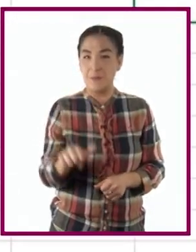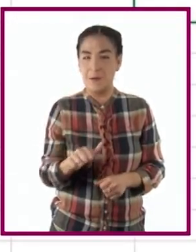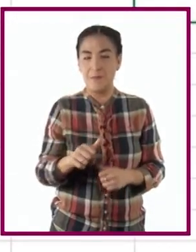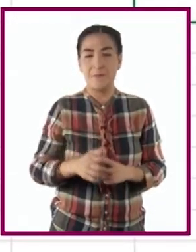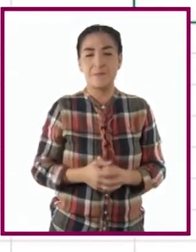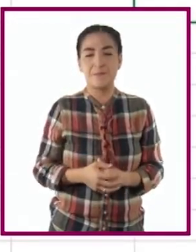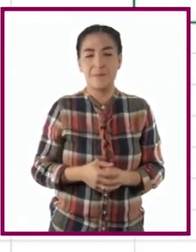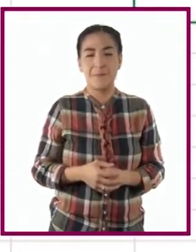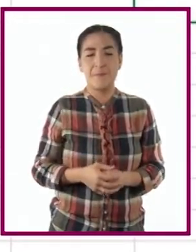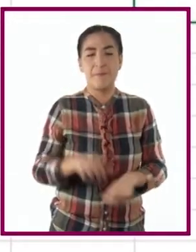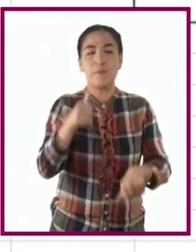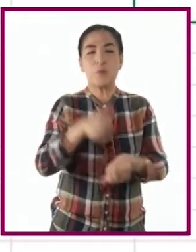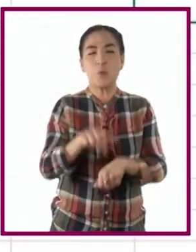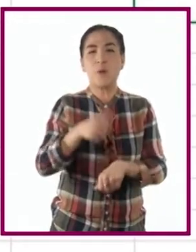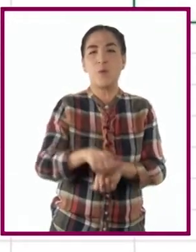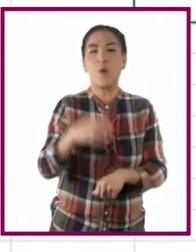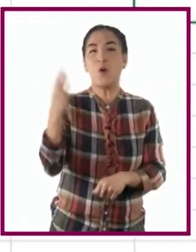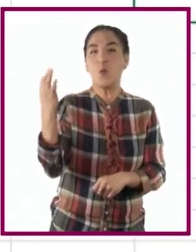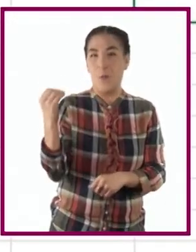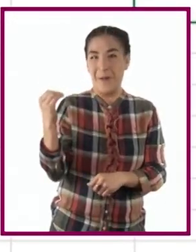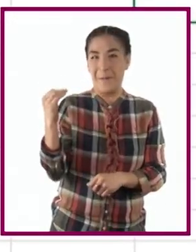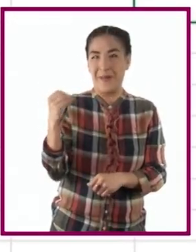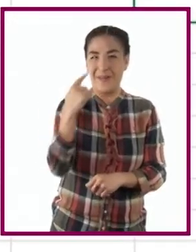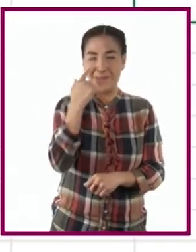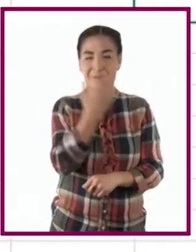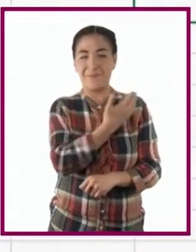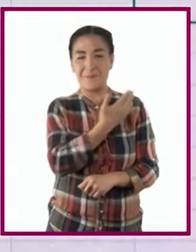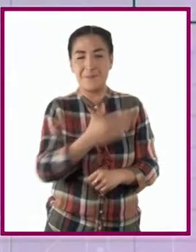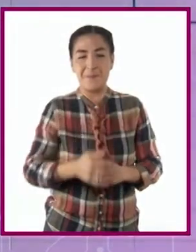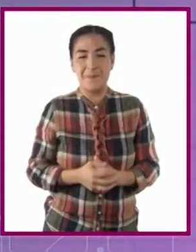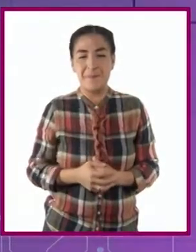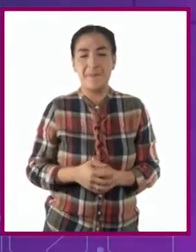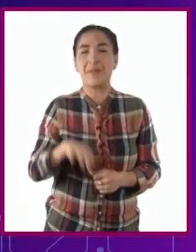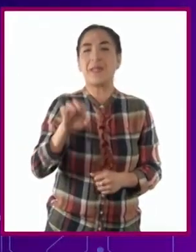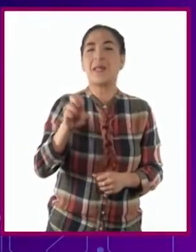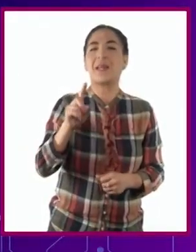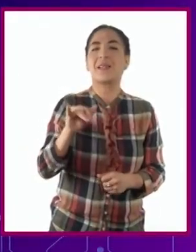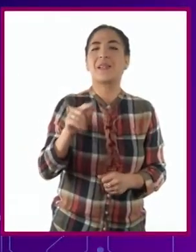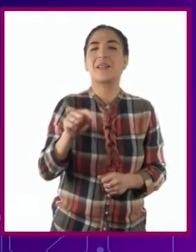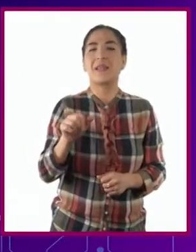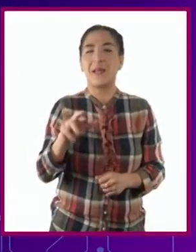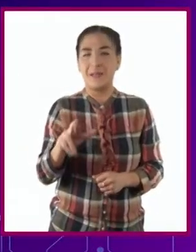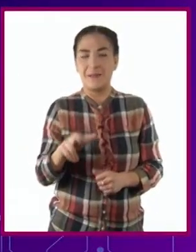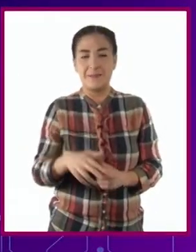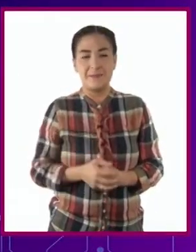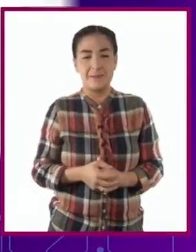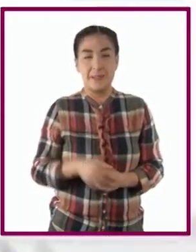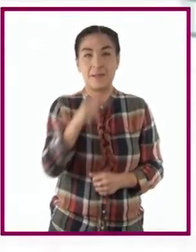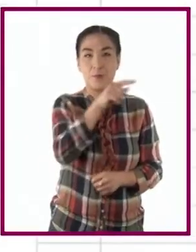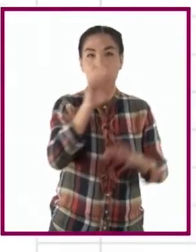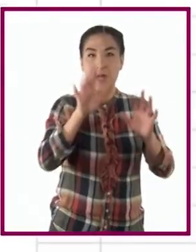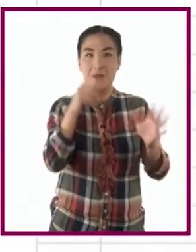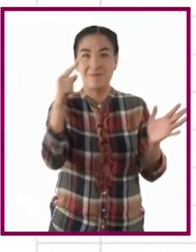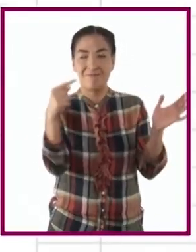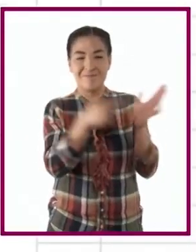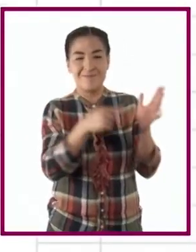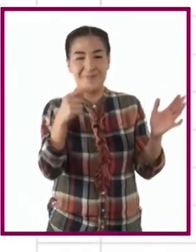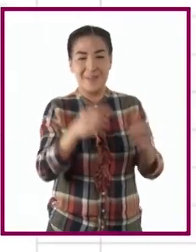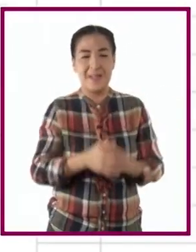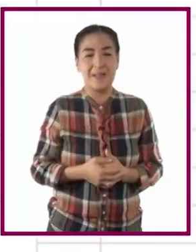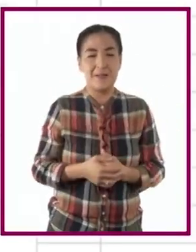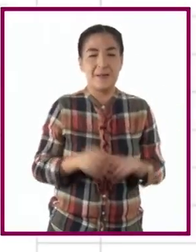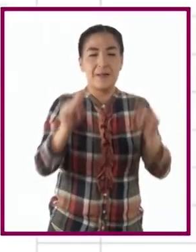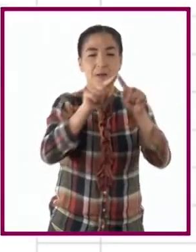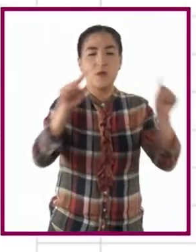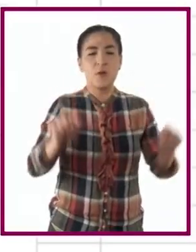donde se muestra el número 9, seleccionamos Editar. Al seleccionar Editar, como aparece la ventana